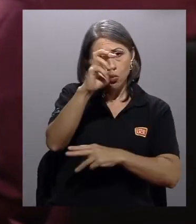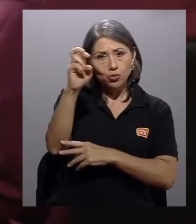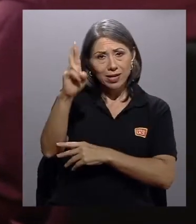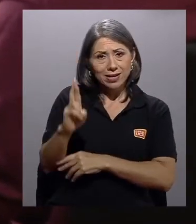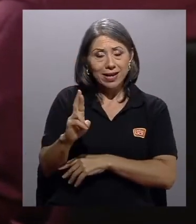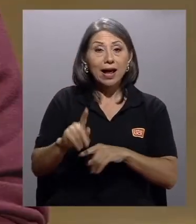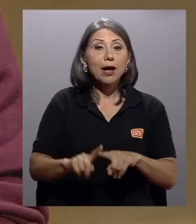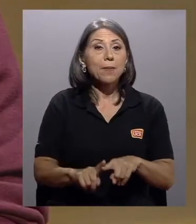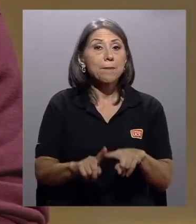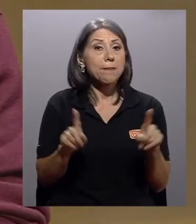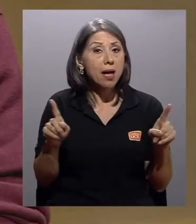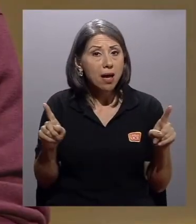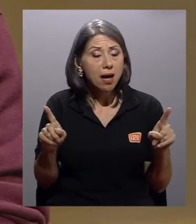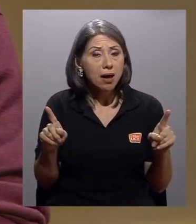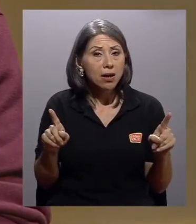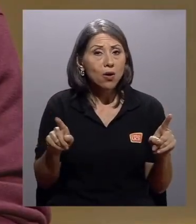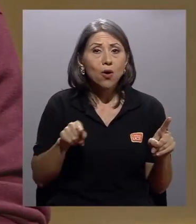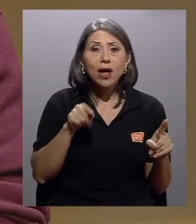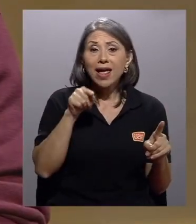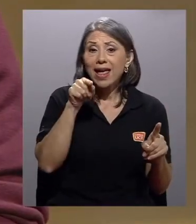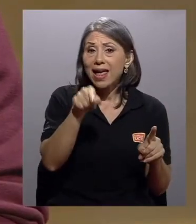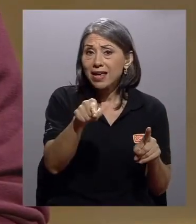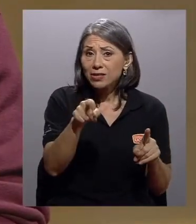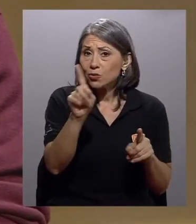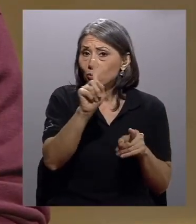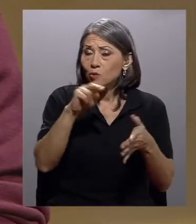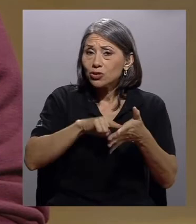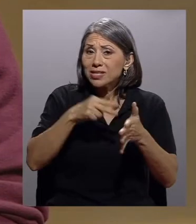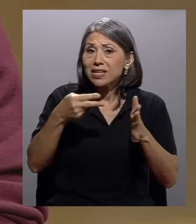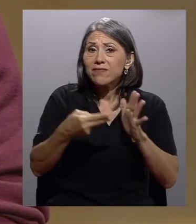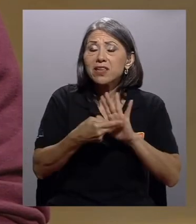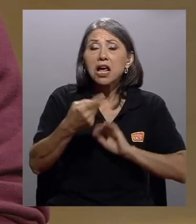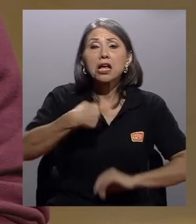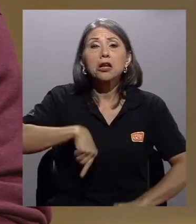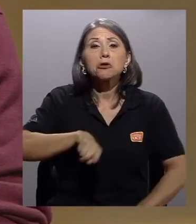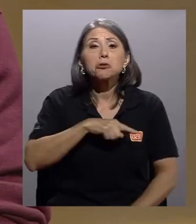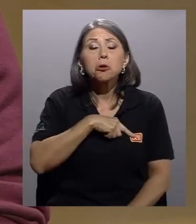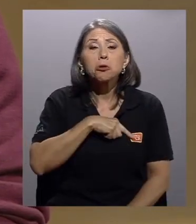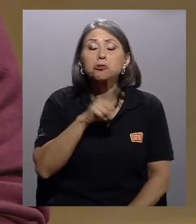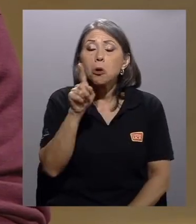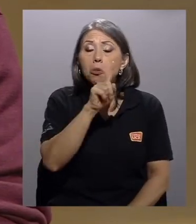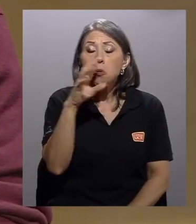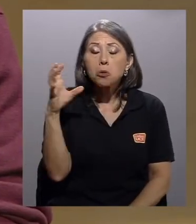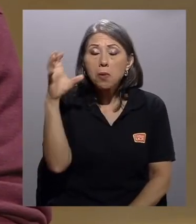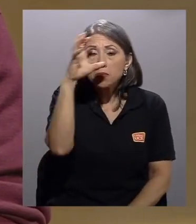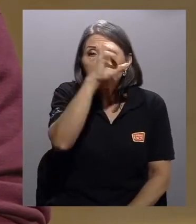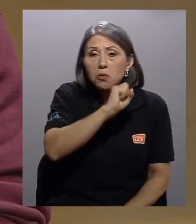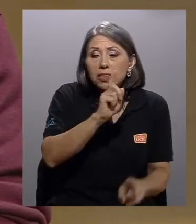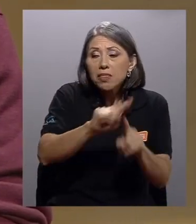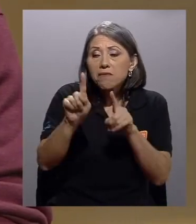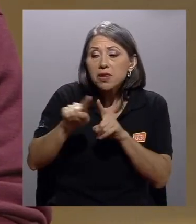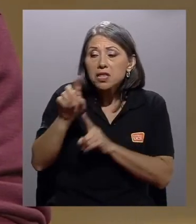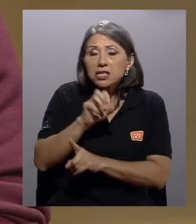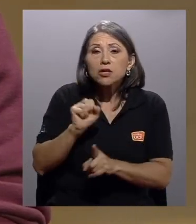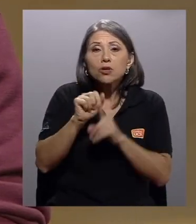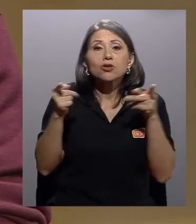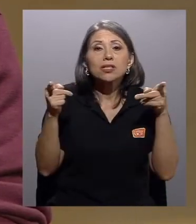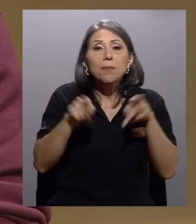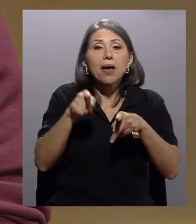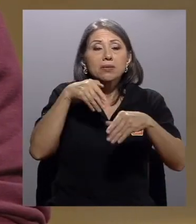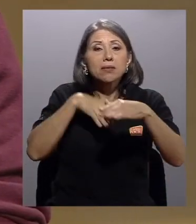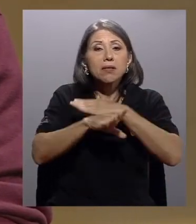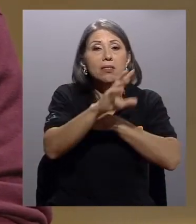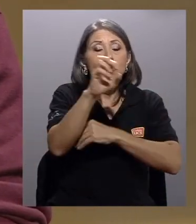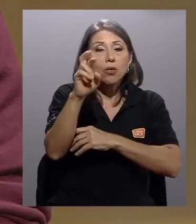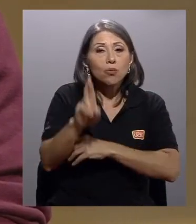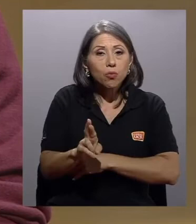esta imagen no nos debe llevar a invisibilizar un conjunto de situaciones que tenemos a nivel interno